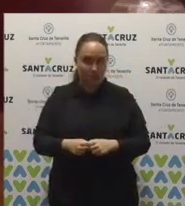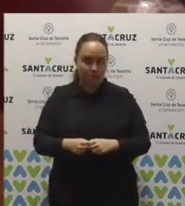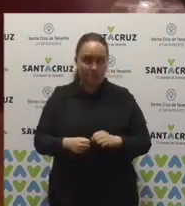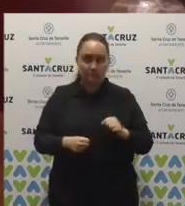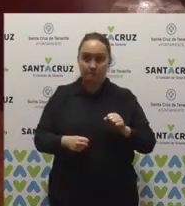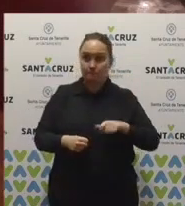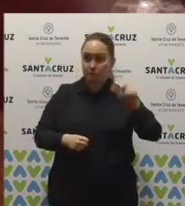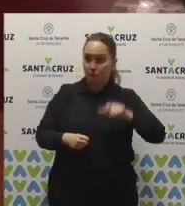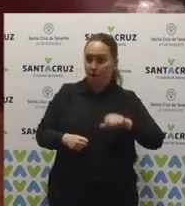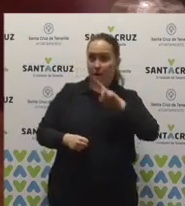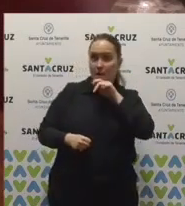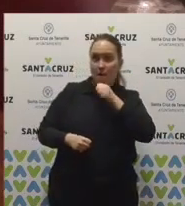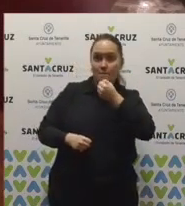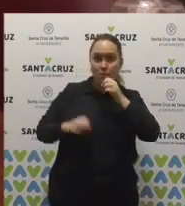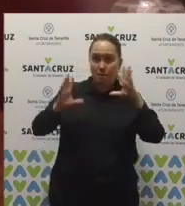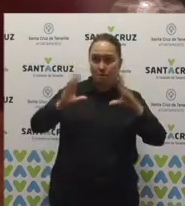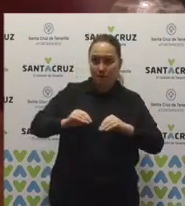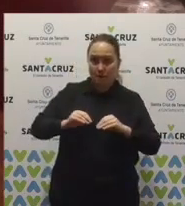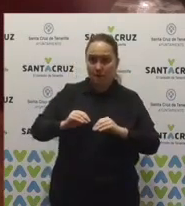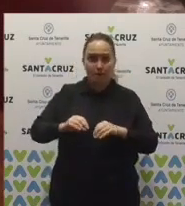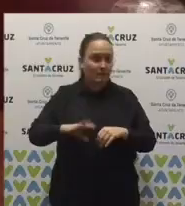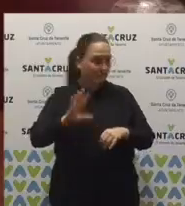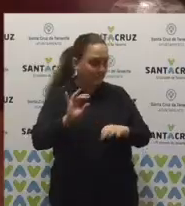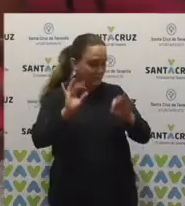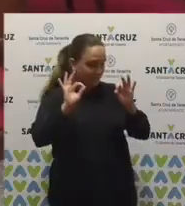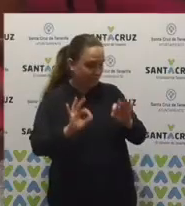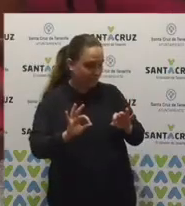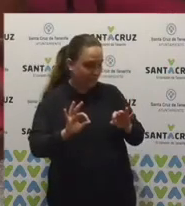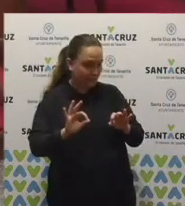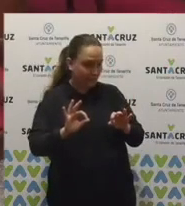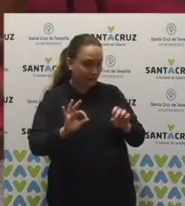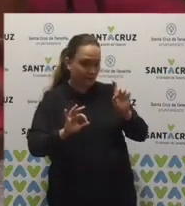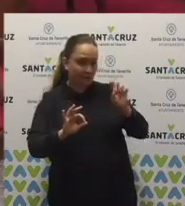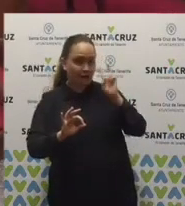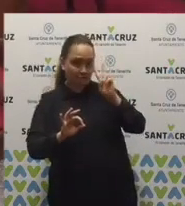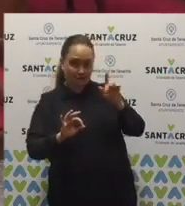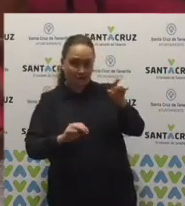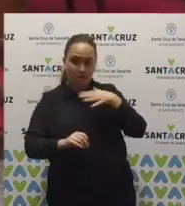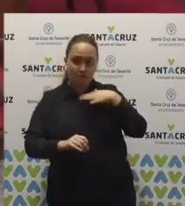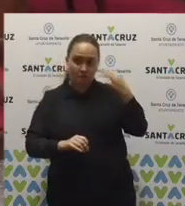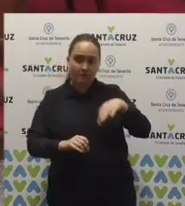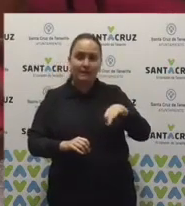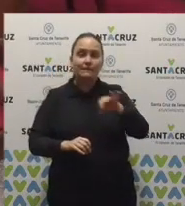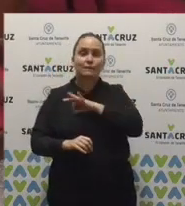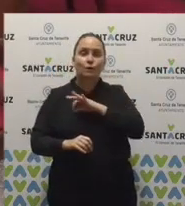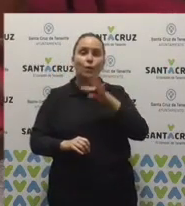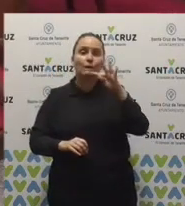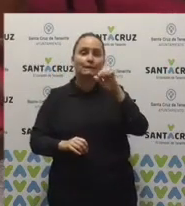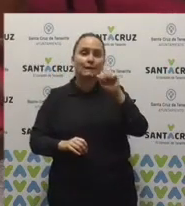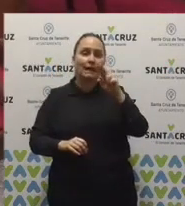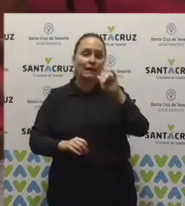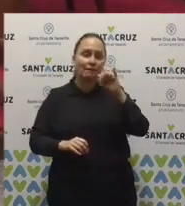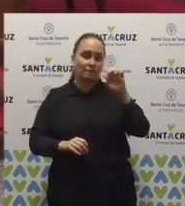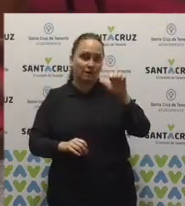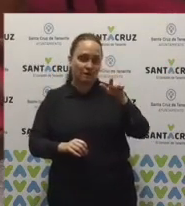sí pero se inician de ahí sí e el señor theory fe